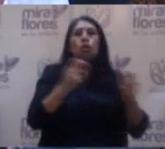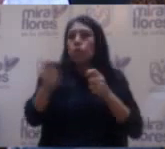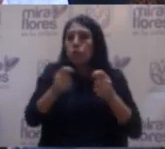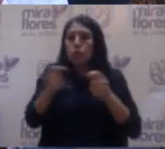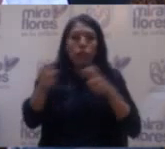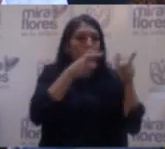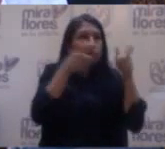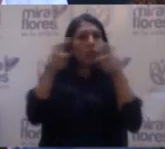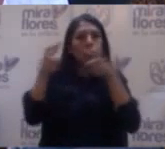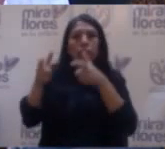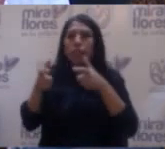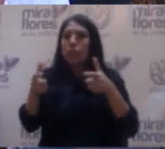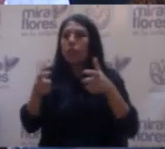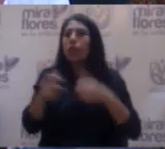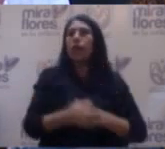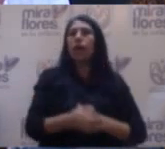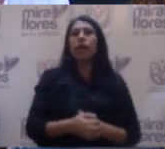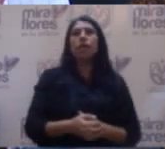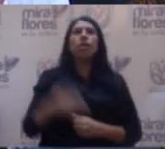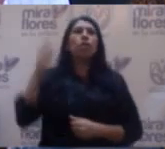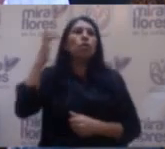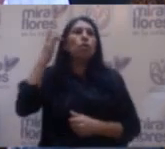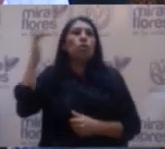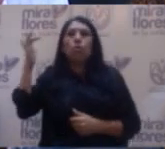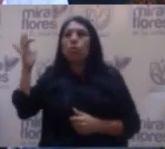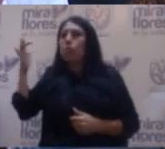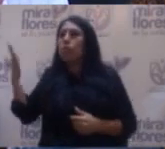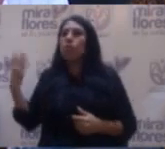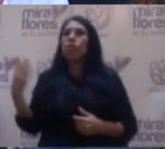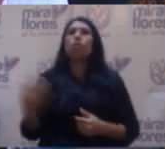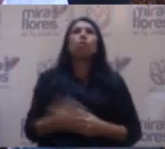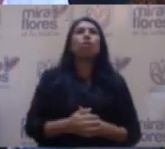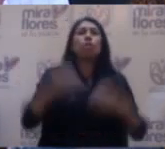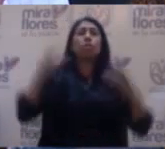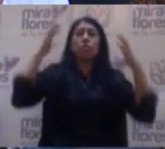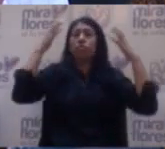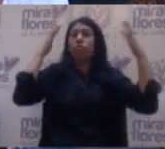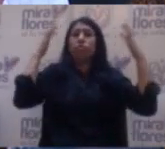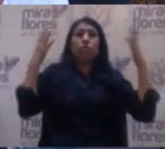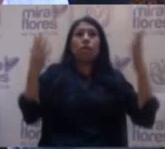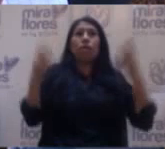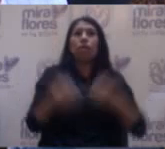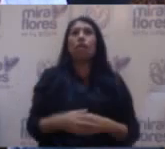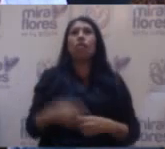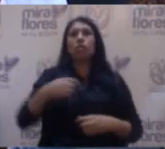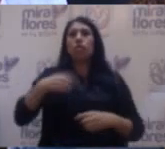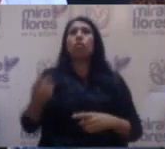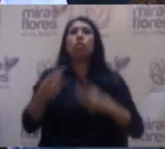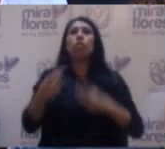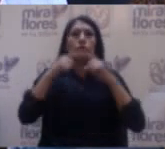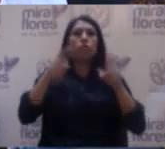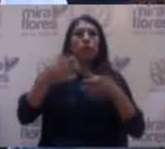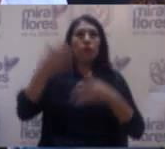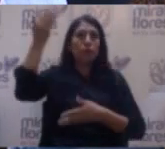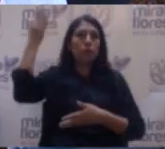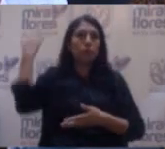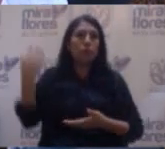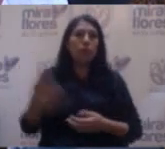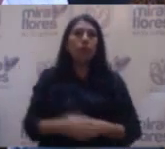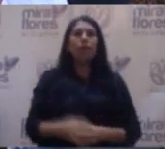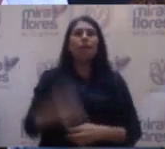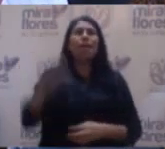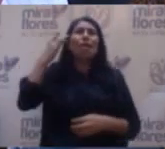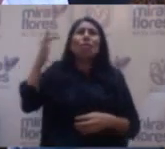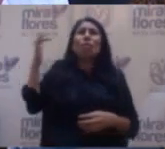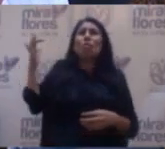controlar el resto de ruidos molestos que son algunos estresantes, como lo mencioné la vez pasada, que son ruidos de